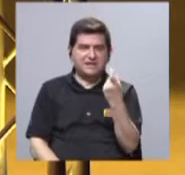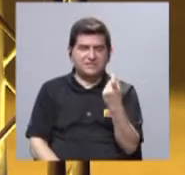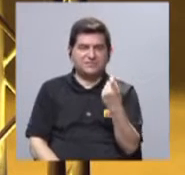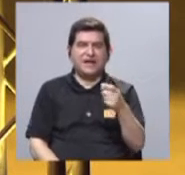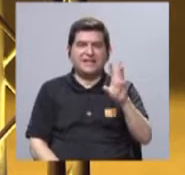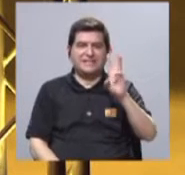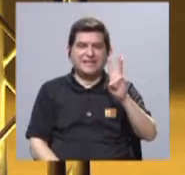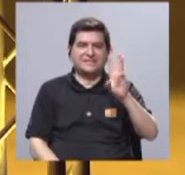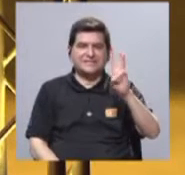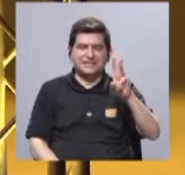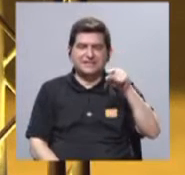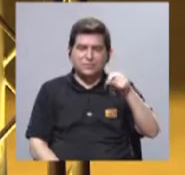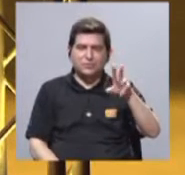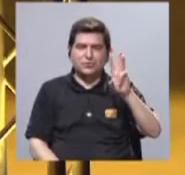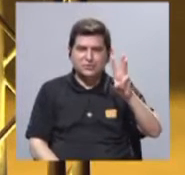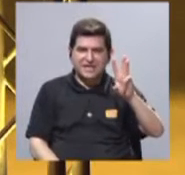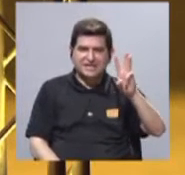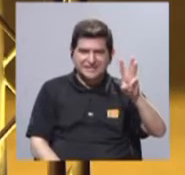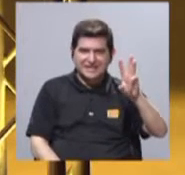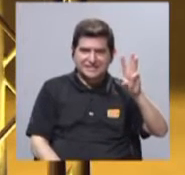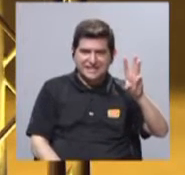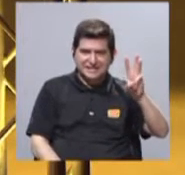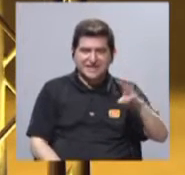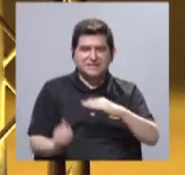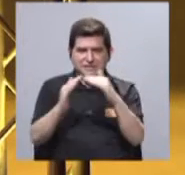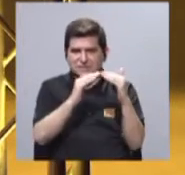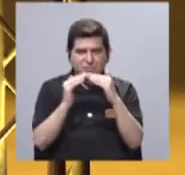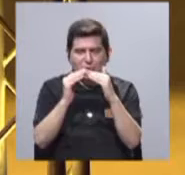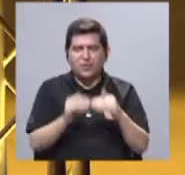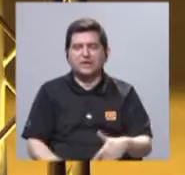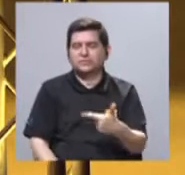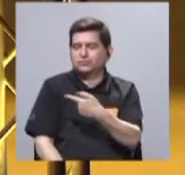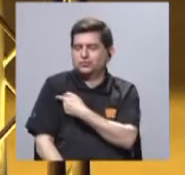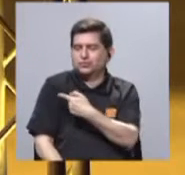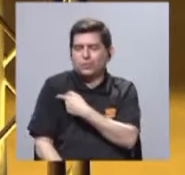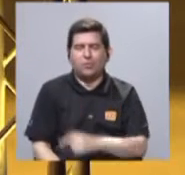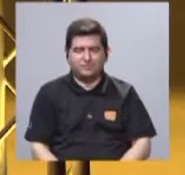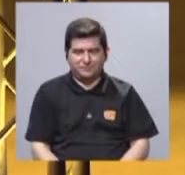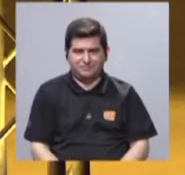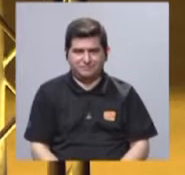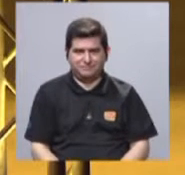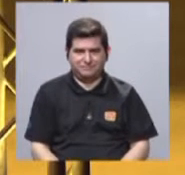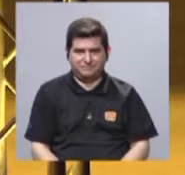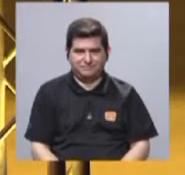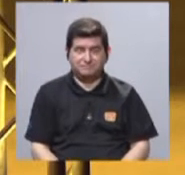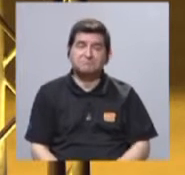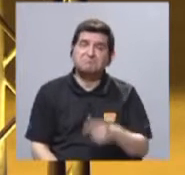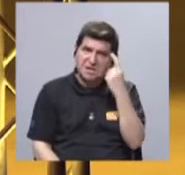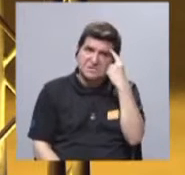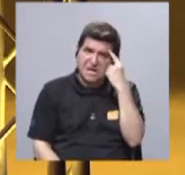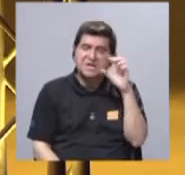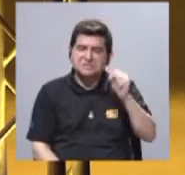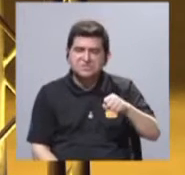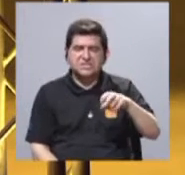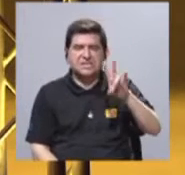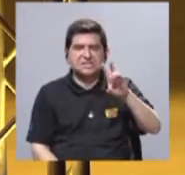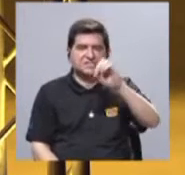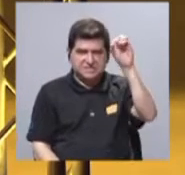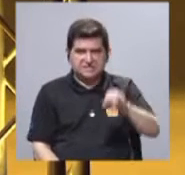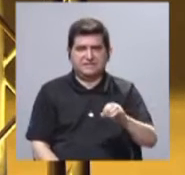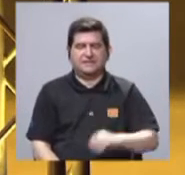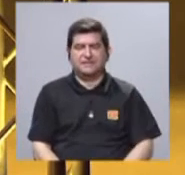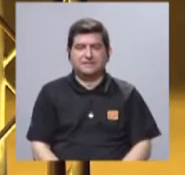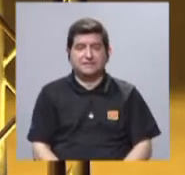66 66 66 de población vacunada redondeando un 70 de acuerdo